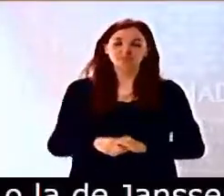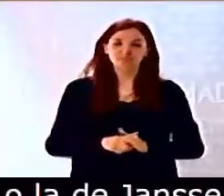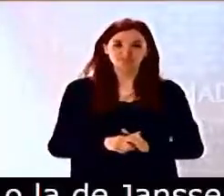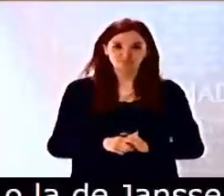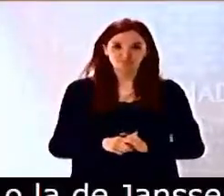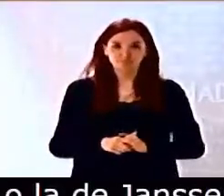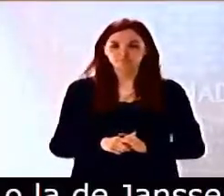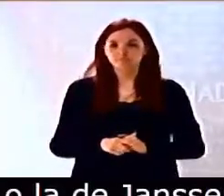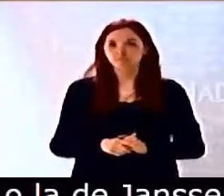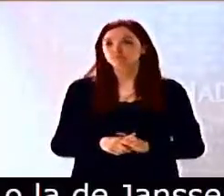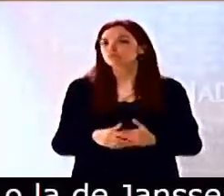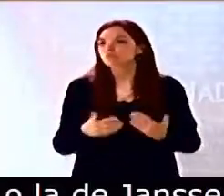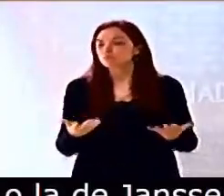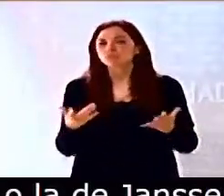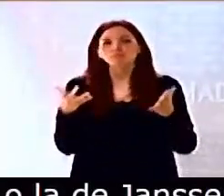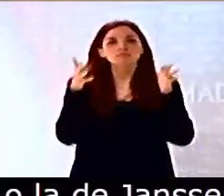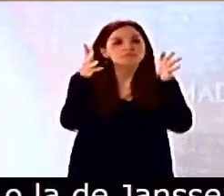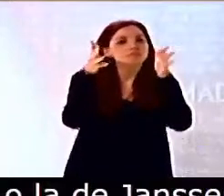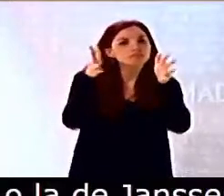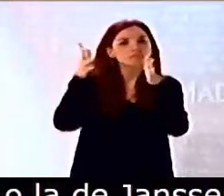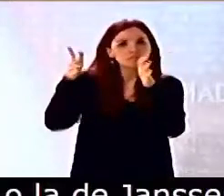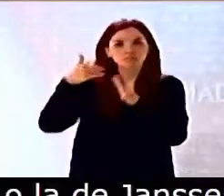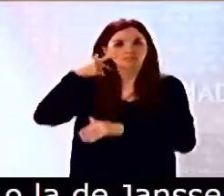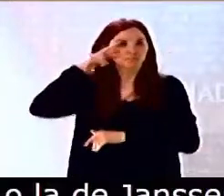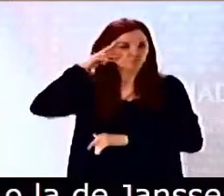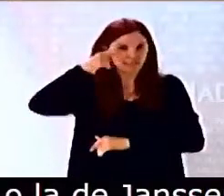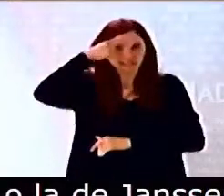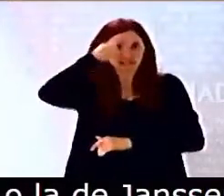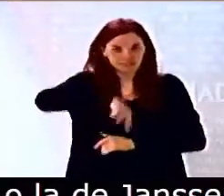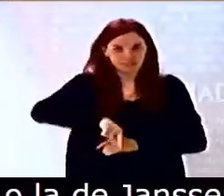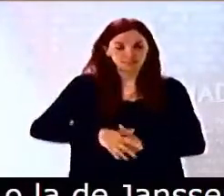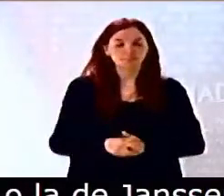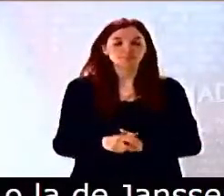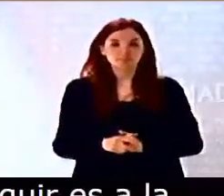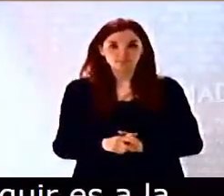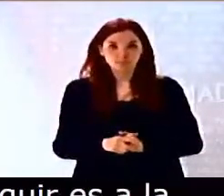Y dejarse asesorar por los científicos.